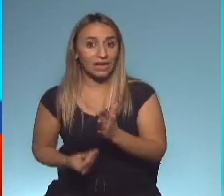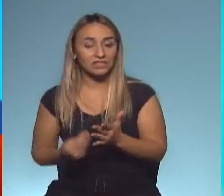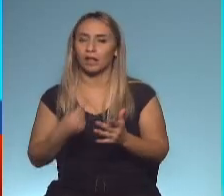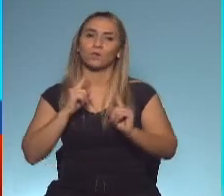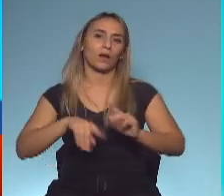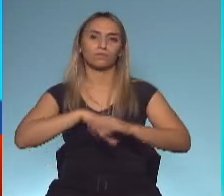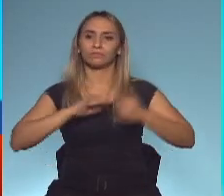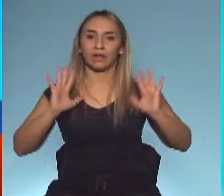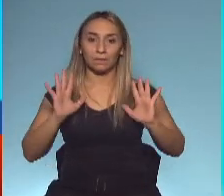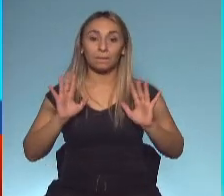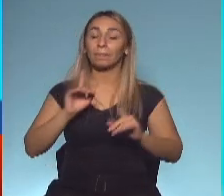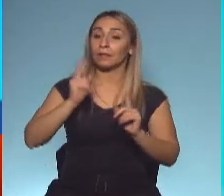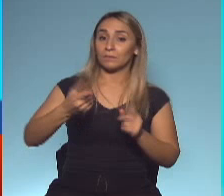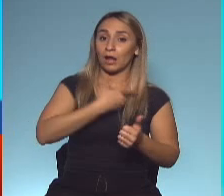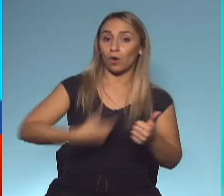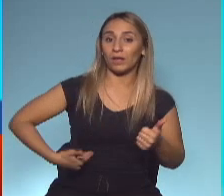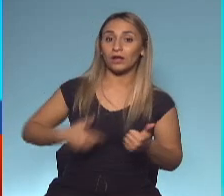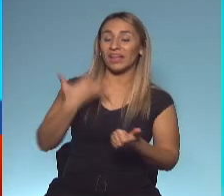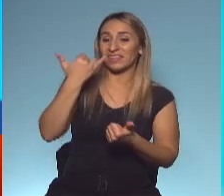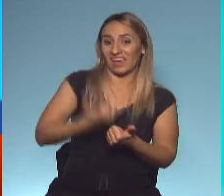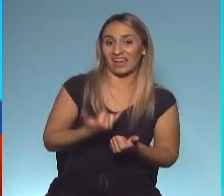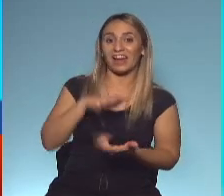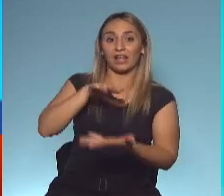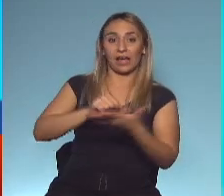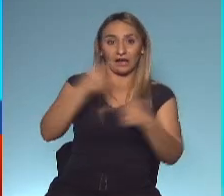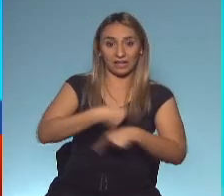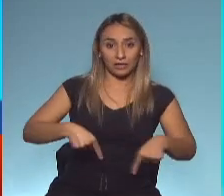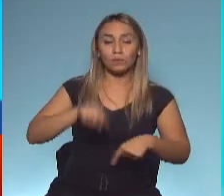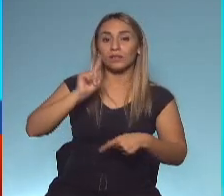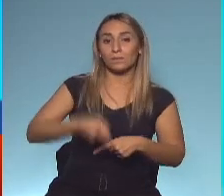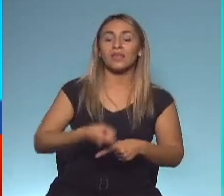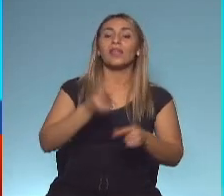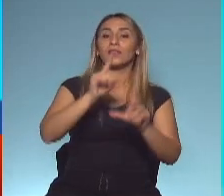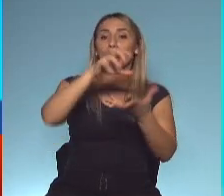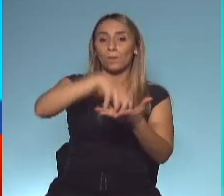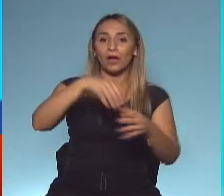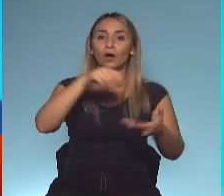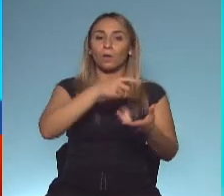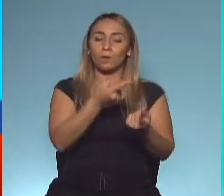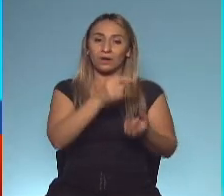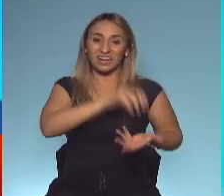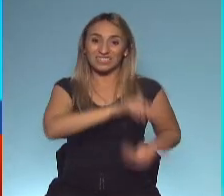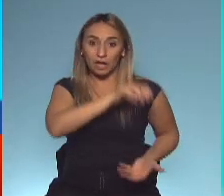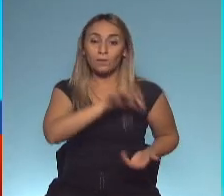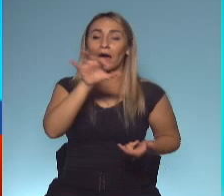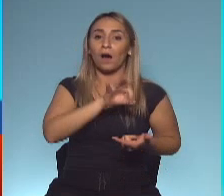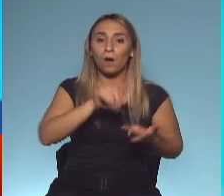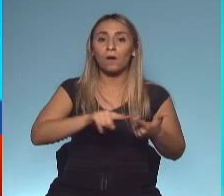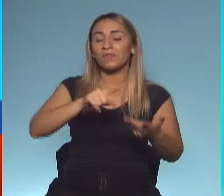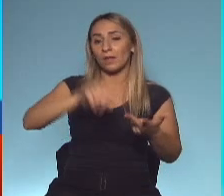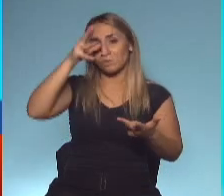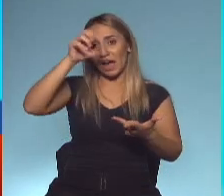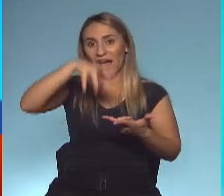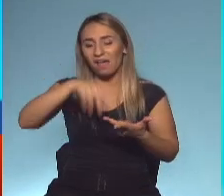que aporten, anota, activos soberanos, incluidas sus reservas bancarias, edificios de embajadas y bases militares como garantía